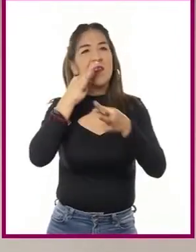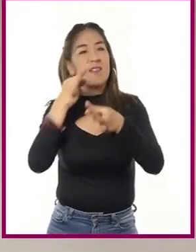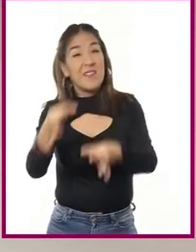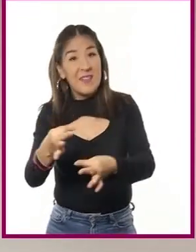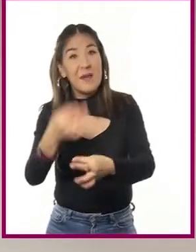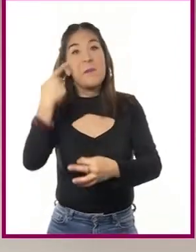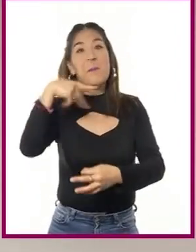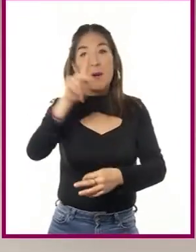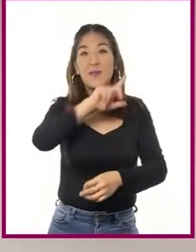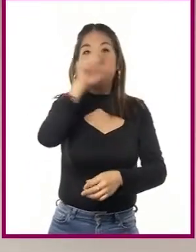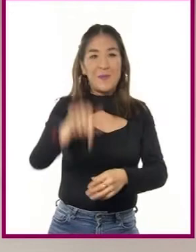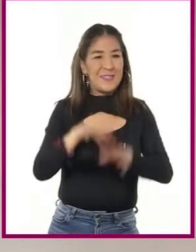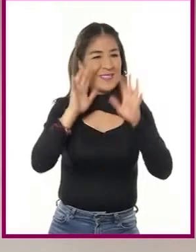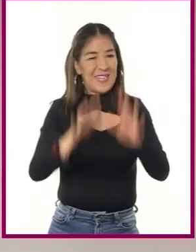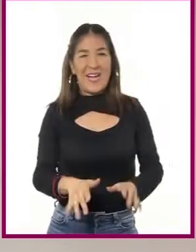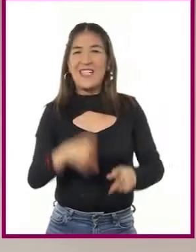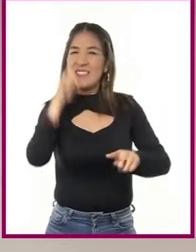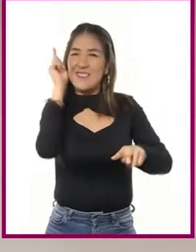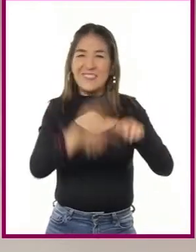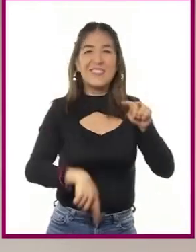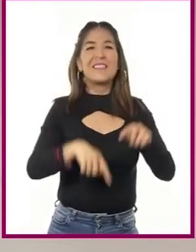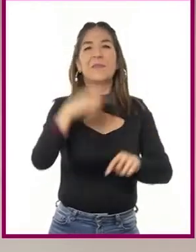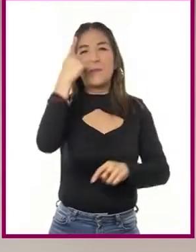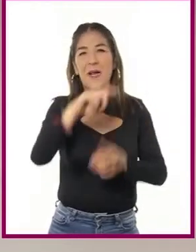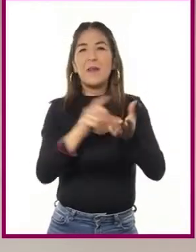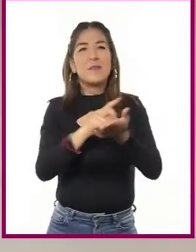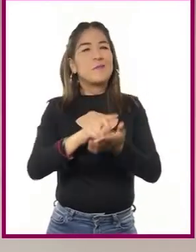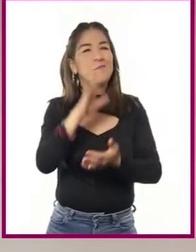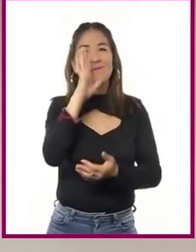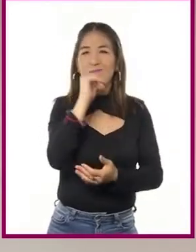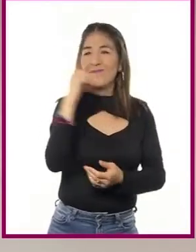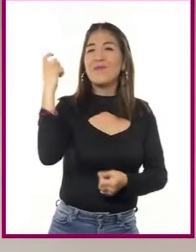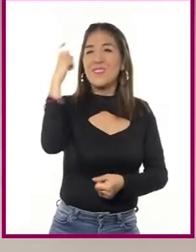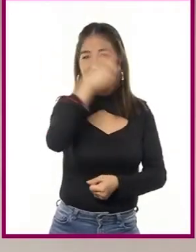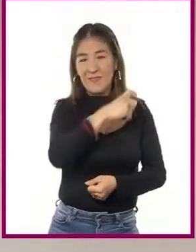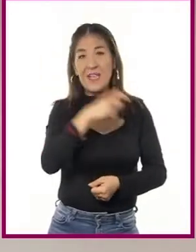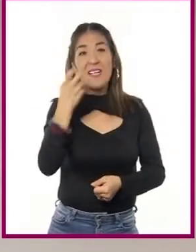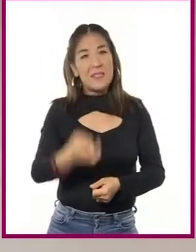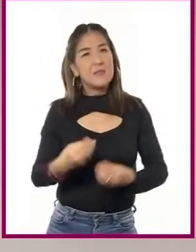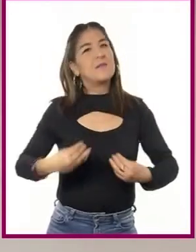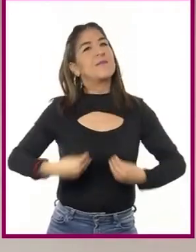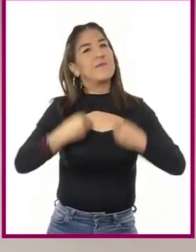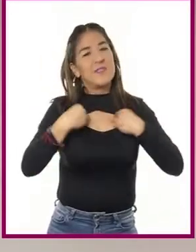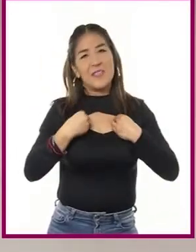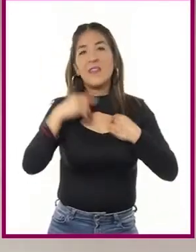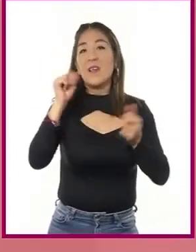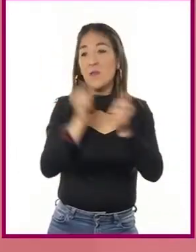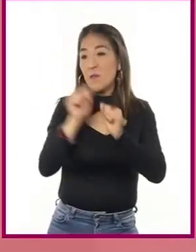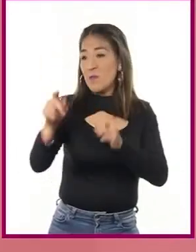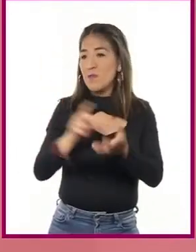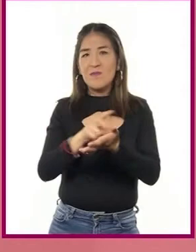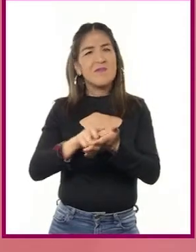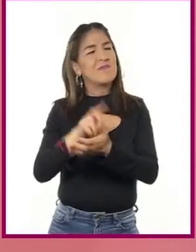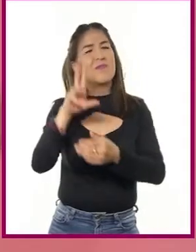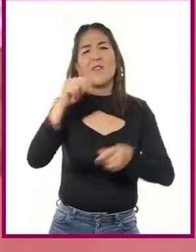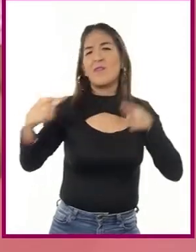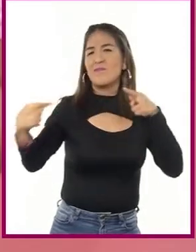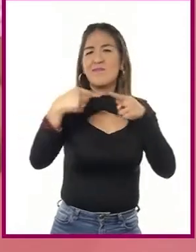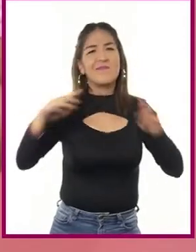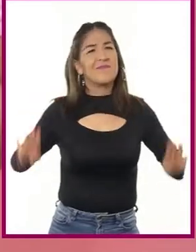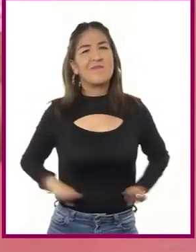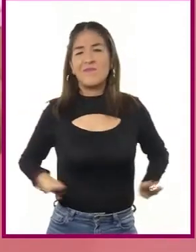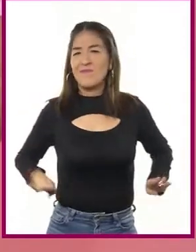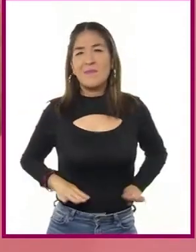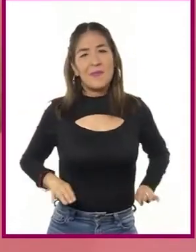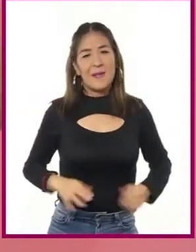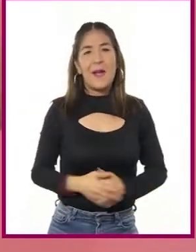salir. Recuerden, la vida saludable es incompatible con las adicciones. Les invito